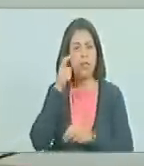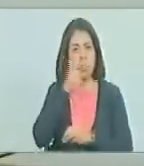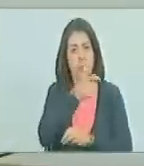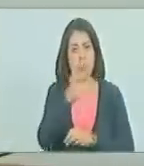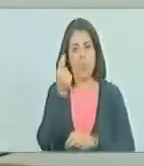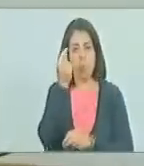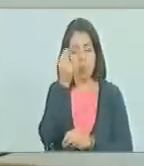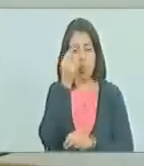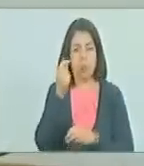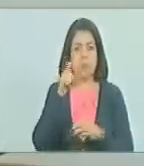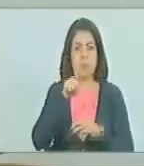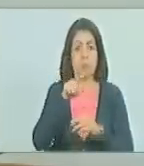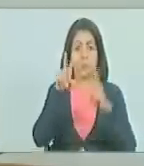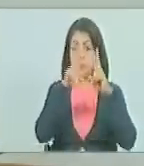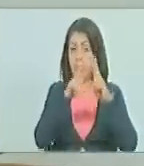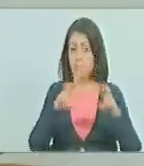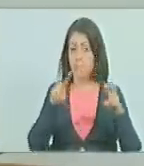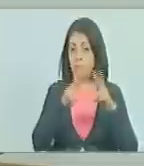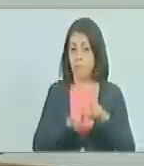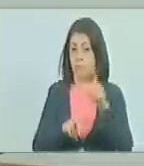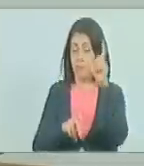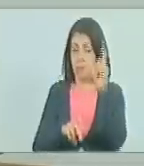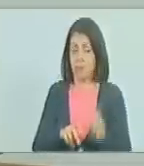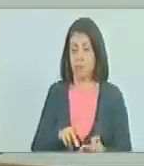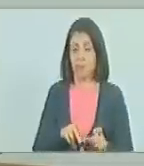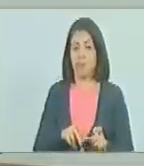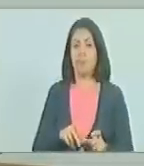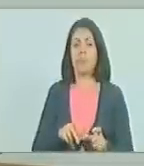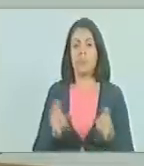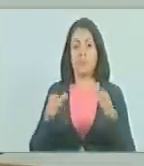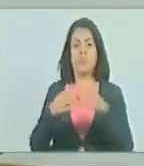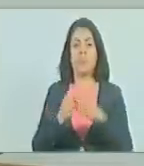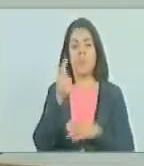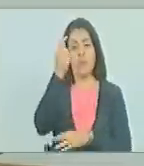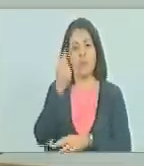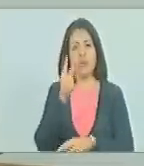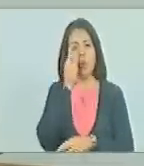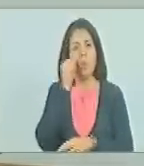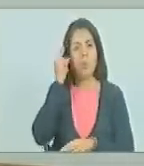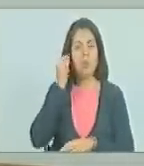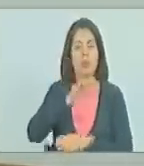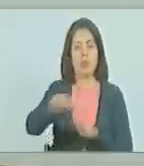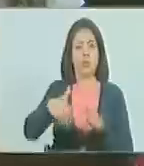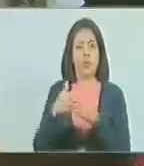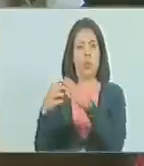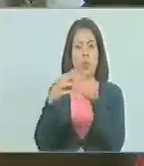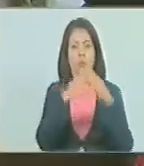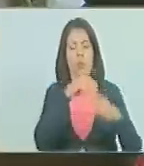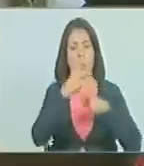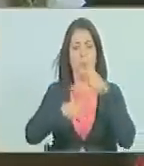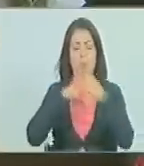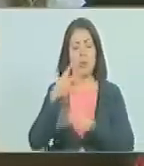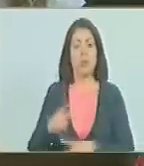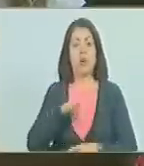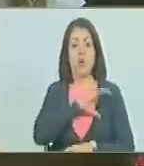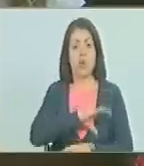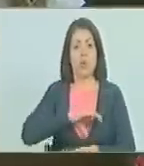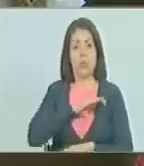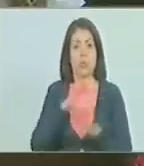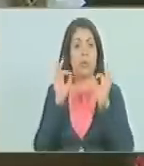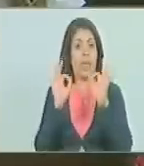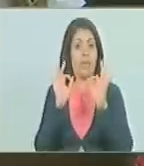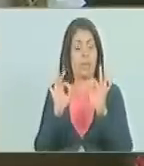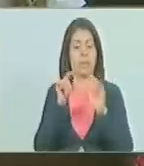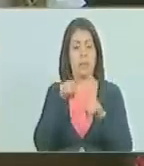mundo. Tenemos que investigarlo. Conformemos, diputadas y diputados de todas las fracciones políticas, una comisión